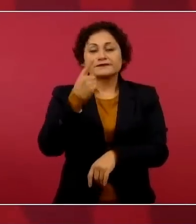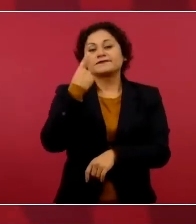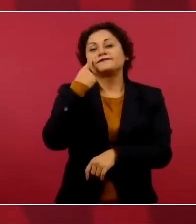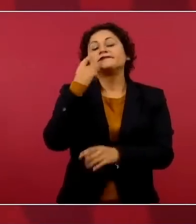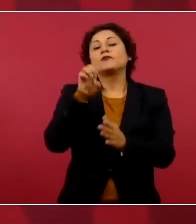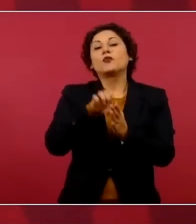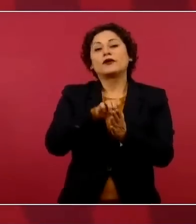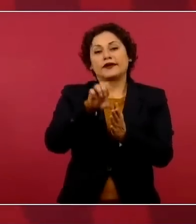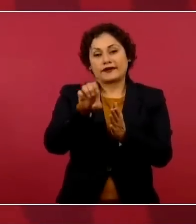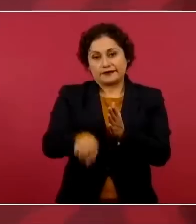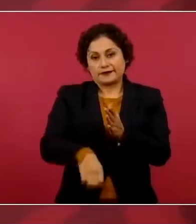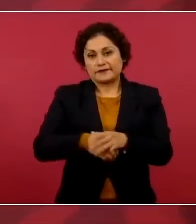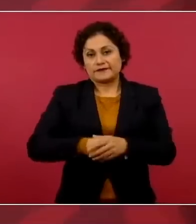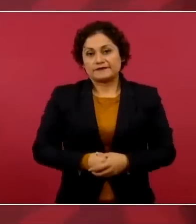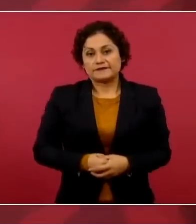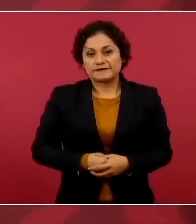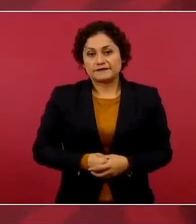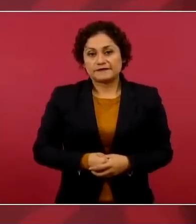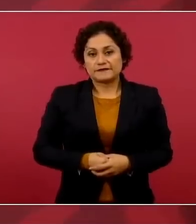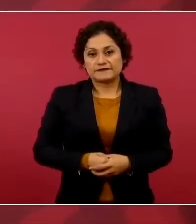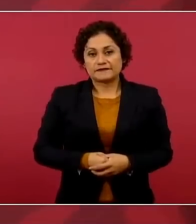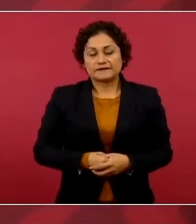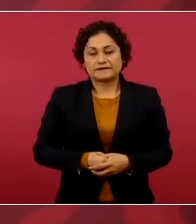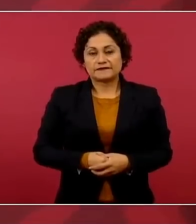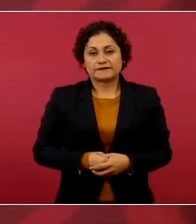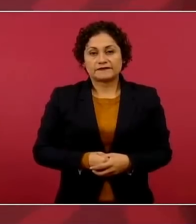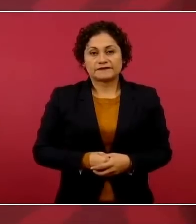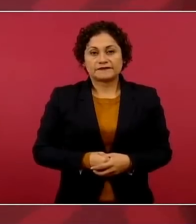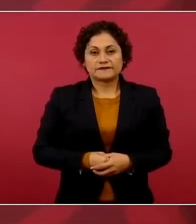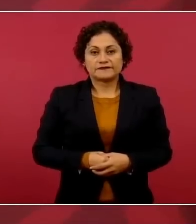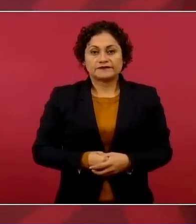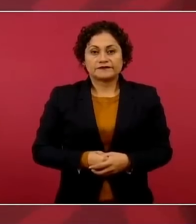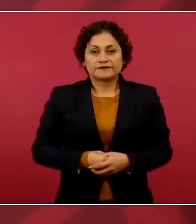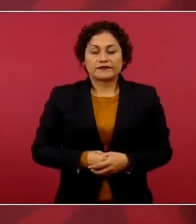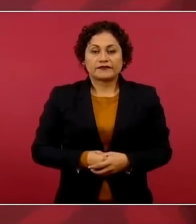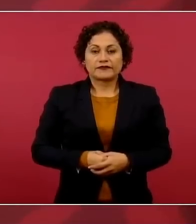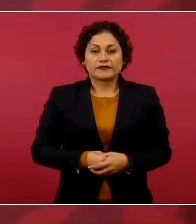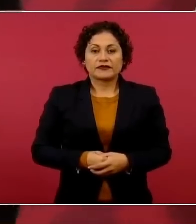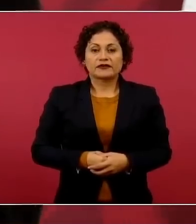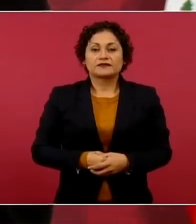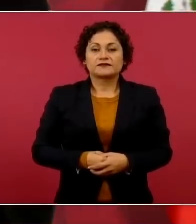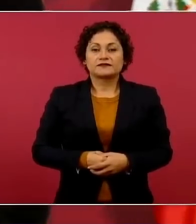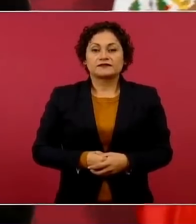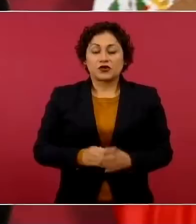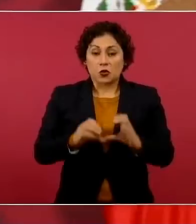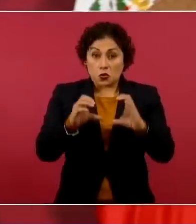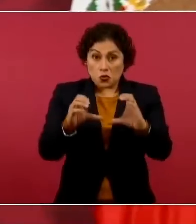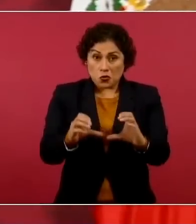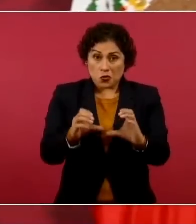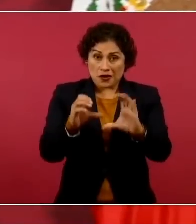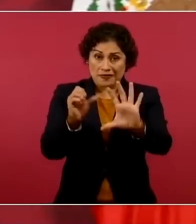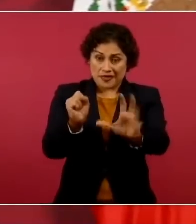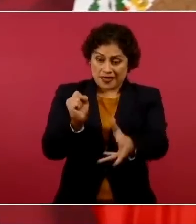el buscar que no sigan gastando tanto